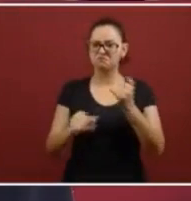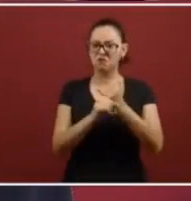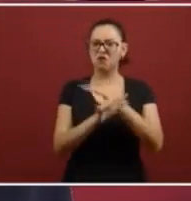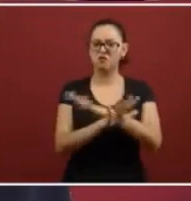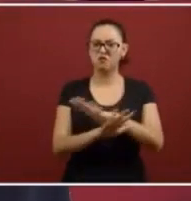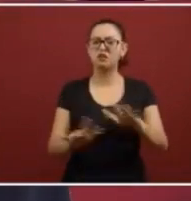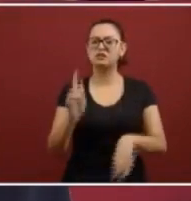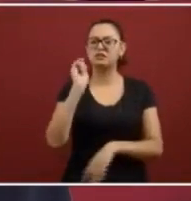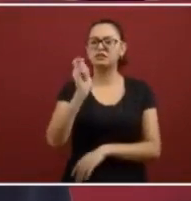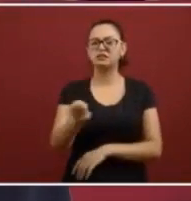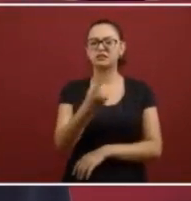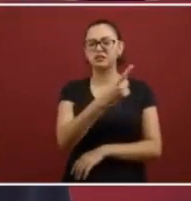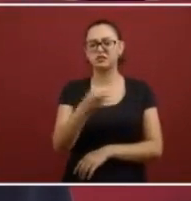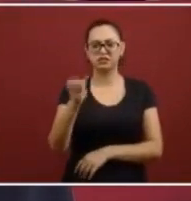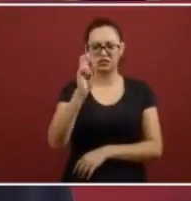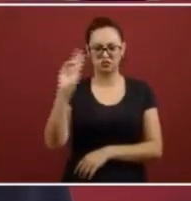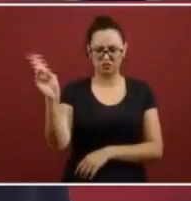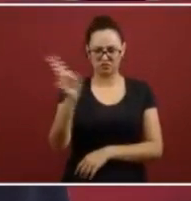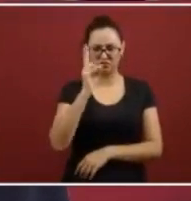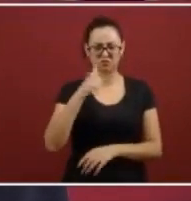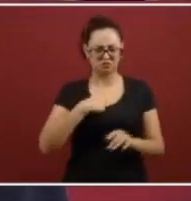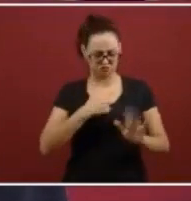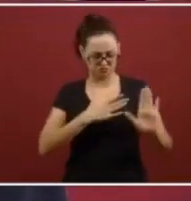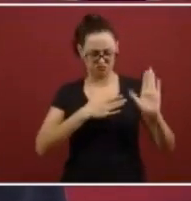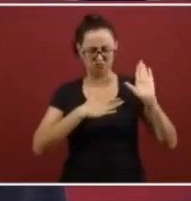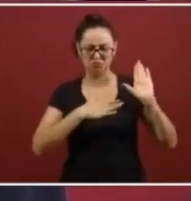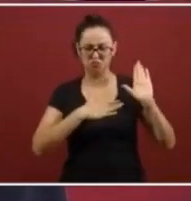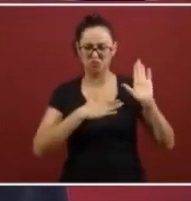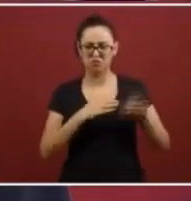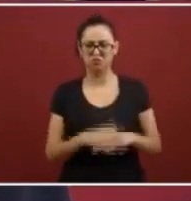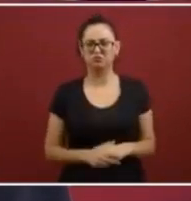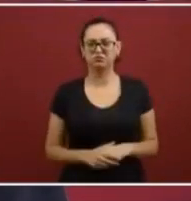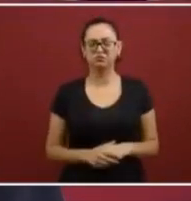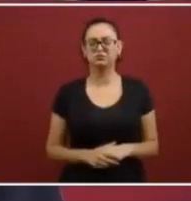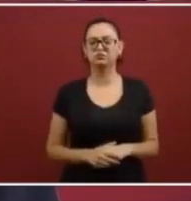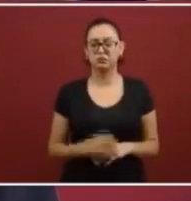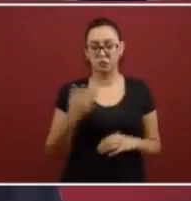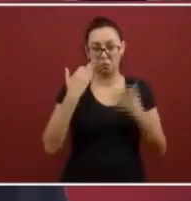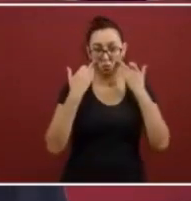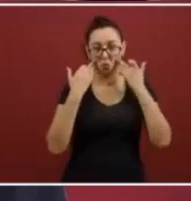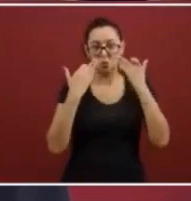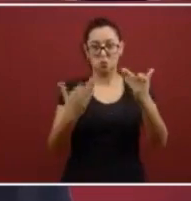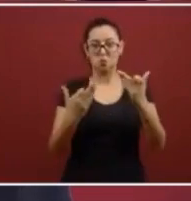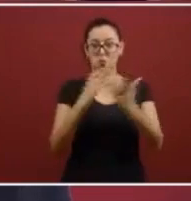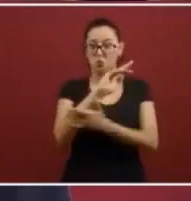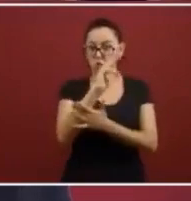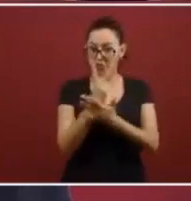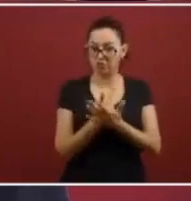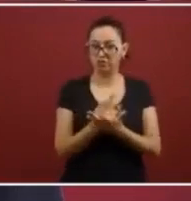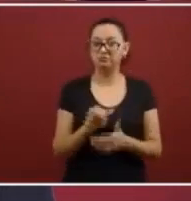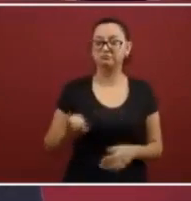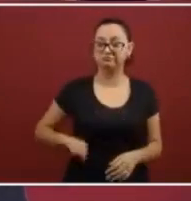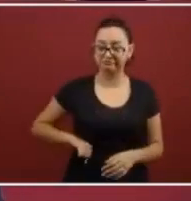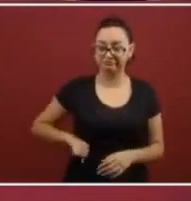de las 100 universidades públicas. Yo hago So ese he says compromiso. he's going to Y have van her a ver come porque and es un talk to programa him muy interesante, or talk to them, porque es crear address.